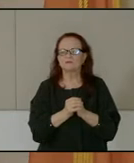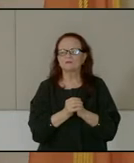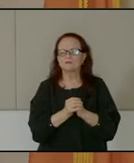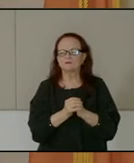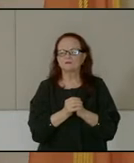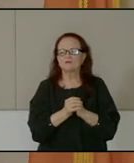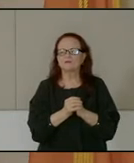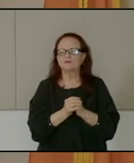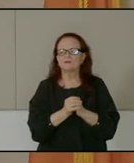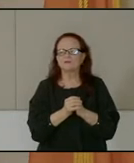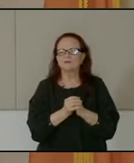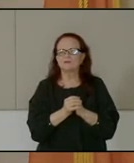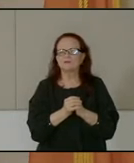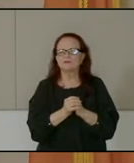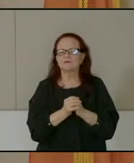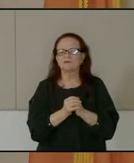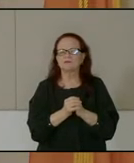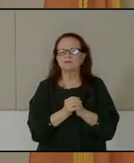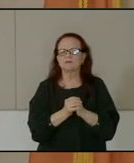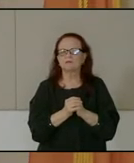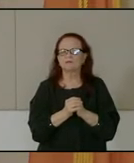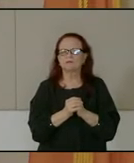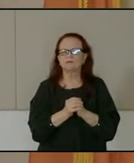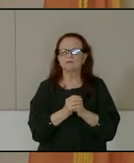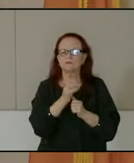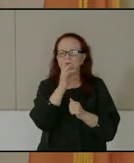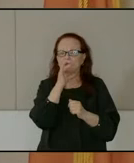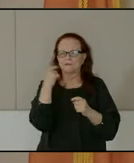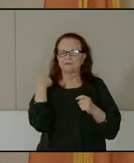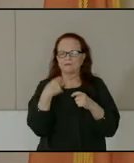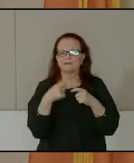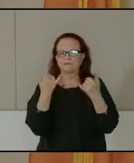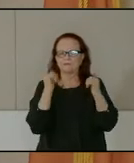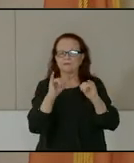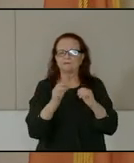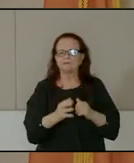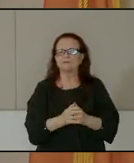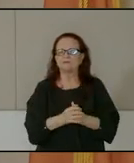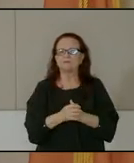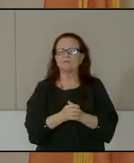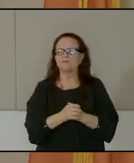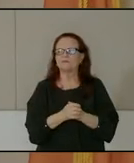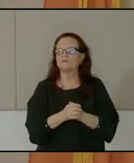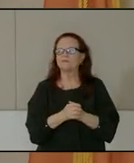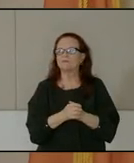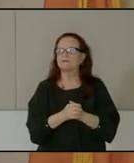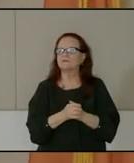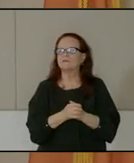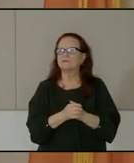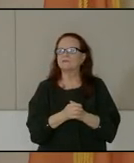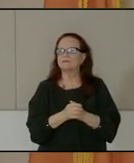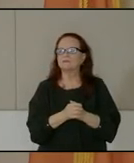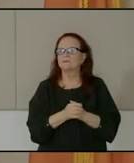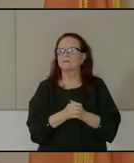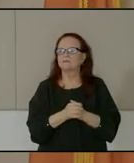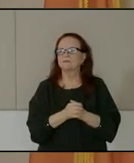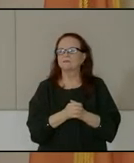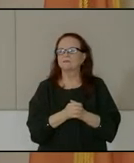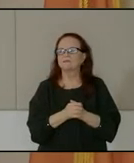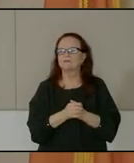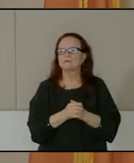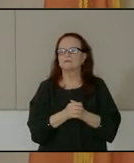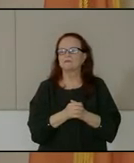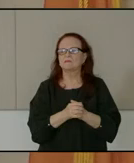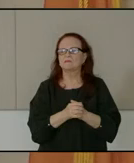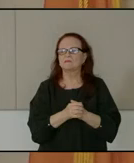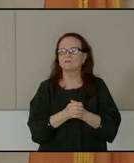experiencias que he vivido y mis familias que es bien, bien necesario tener esos esfuerzos y ese apoyo, porque sabemos que todavía